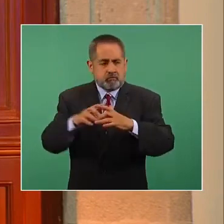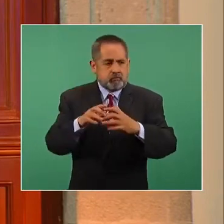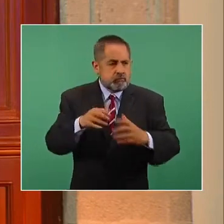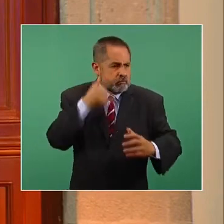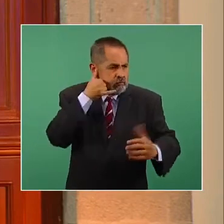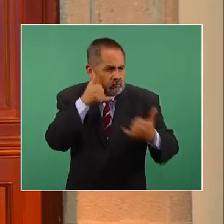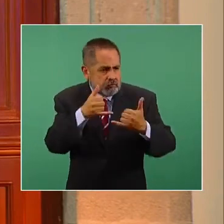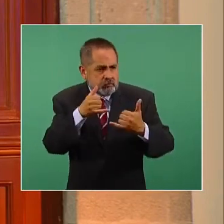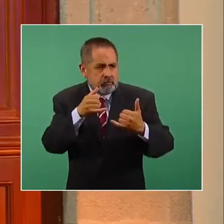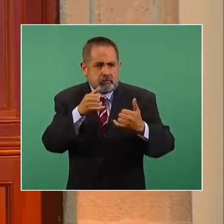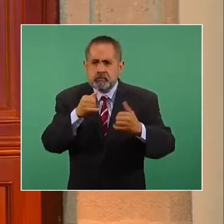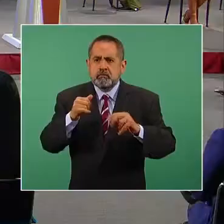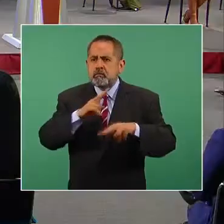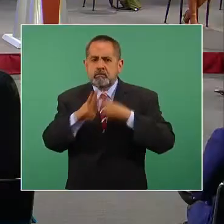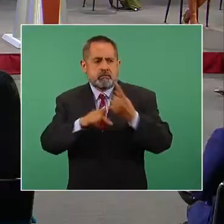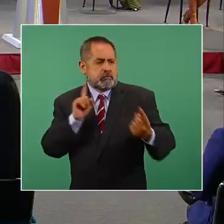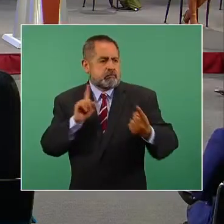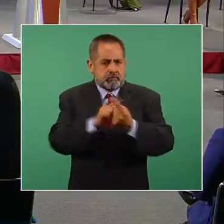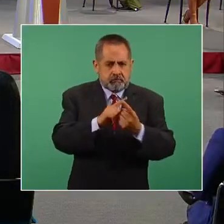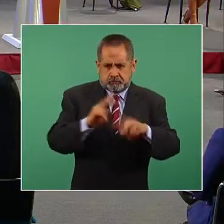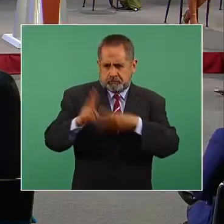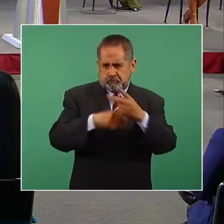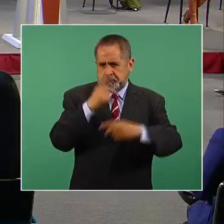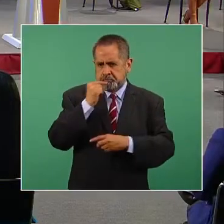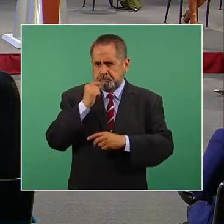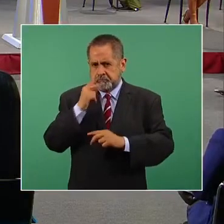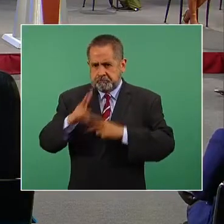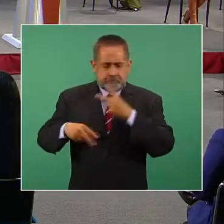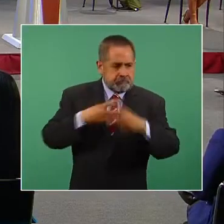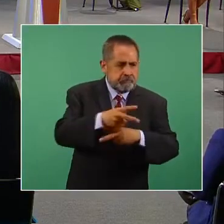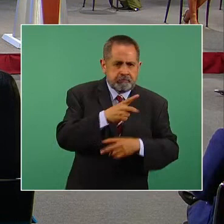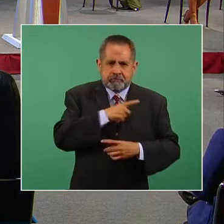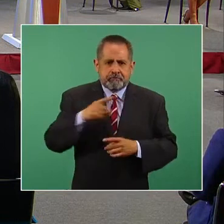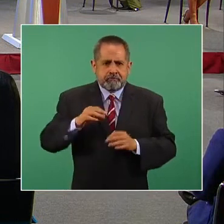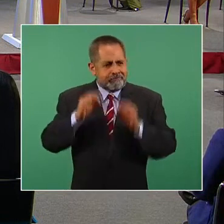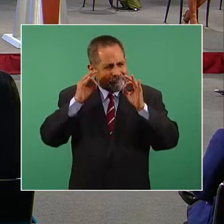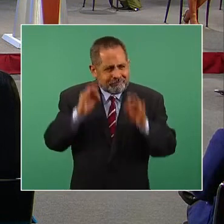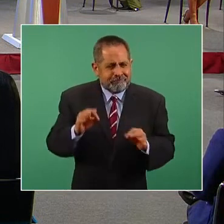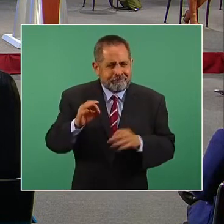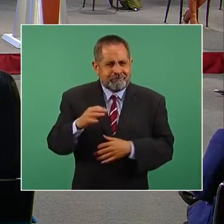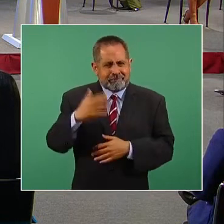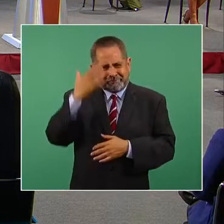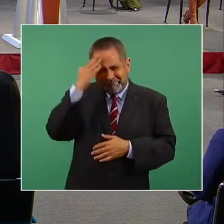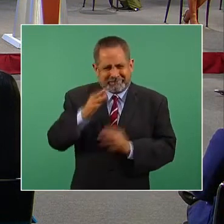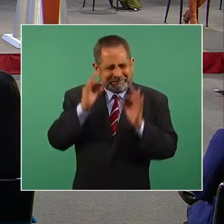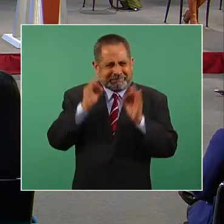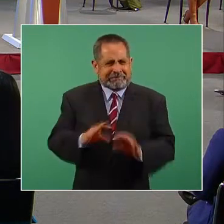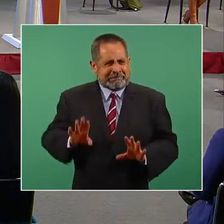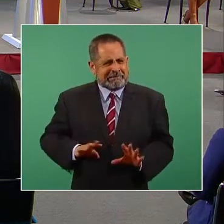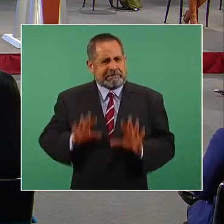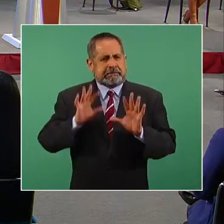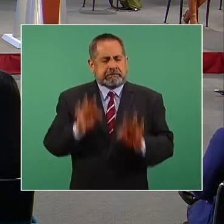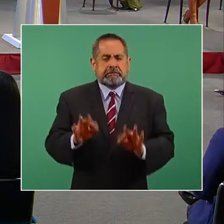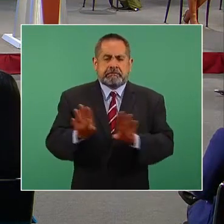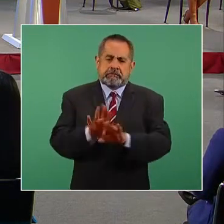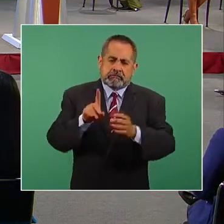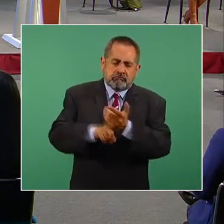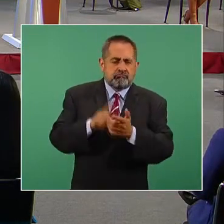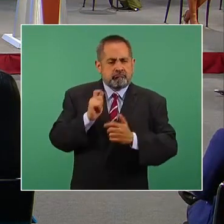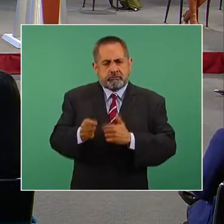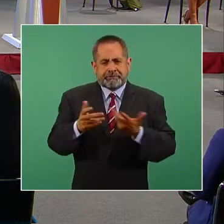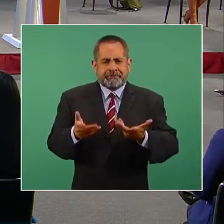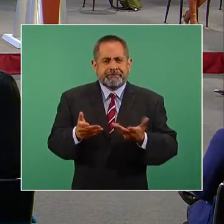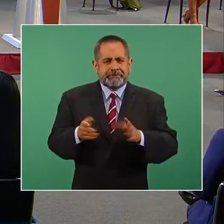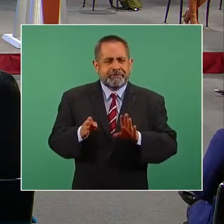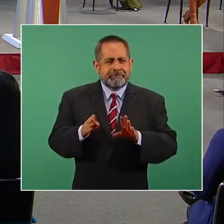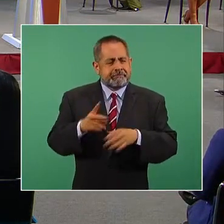primer respondiente, actúen de manera adecuada, sepan cómo se trata de